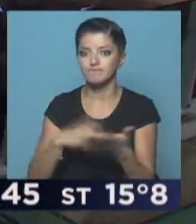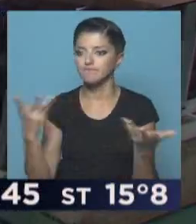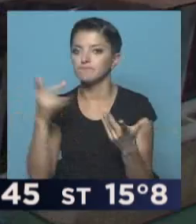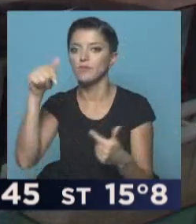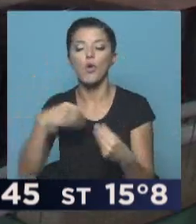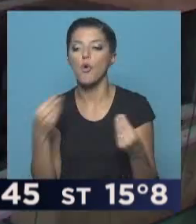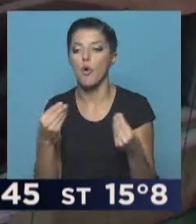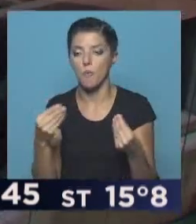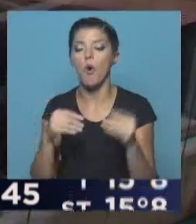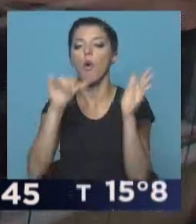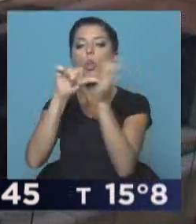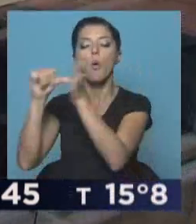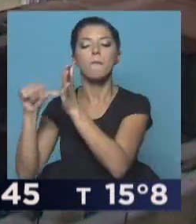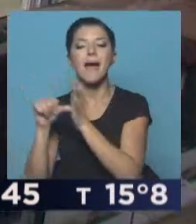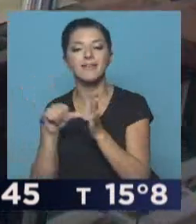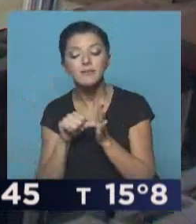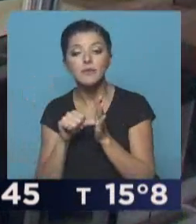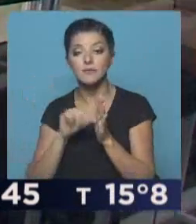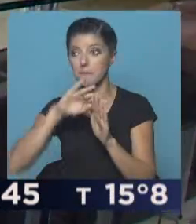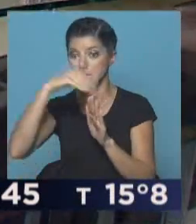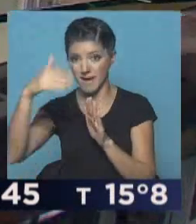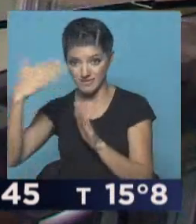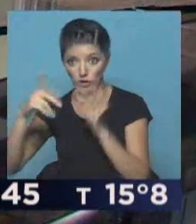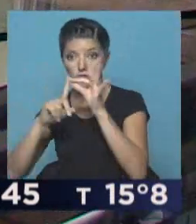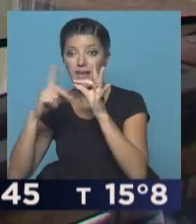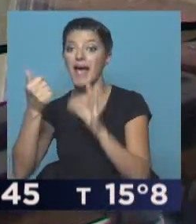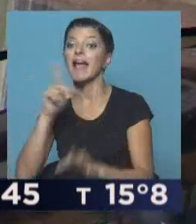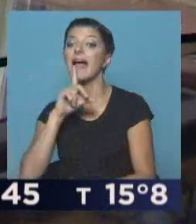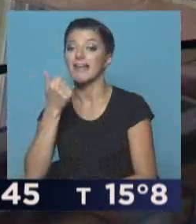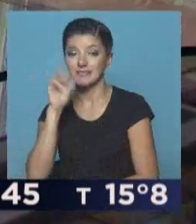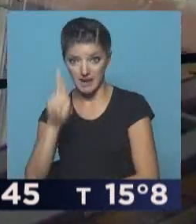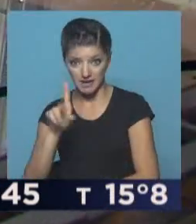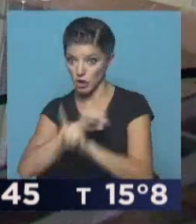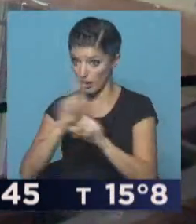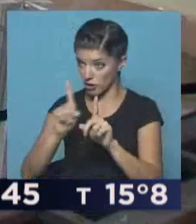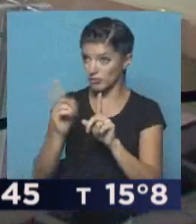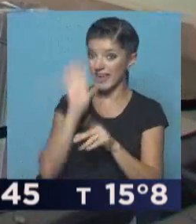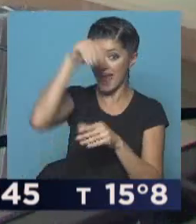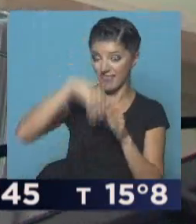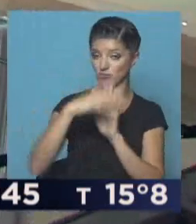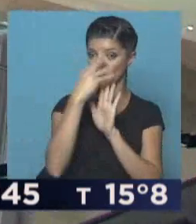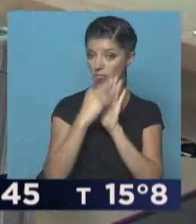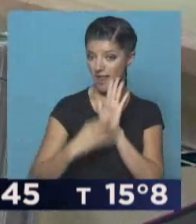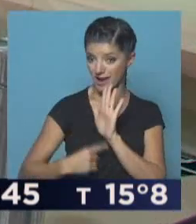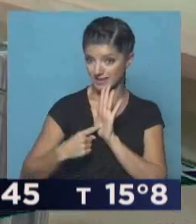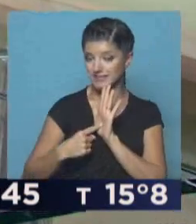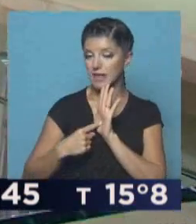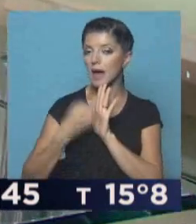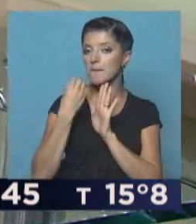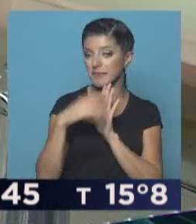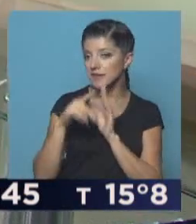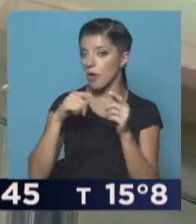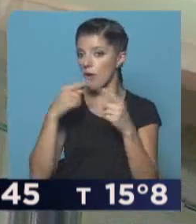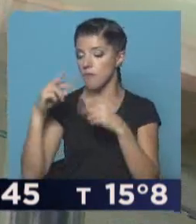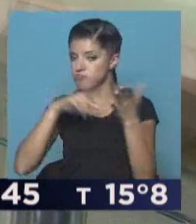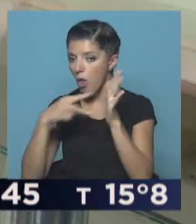hoy esos países vecinos y los que no figuran, digamos, en esa lista de los que iniciaron el conflicto,